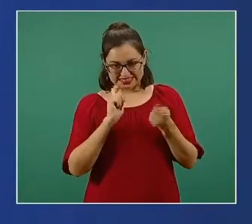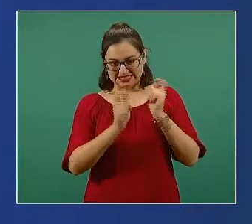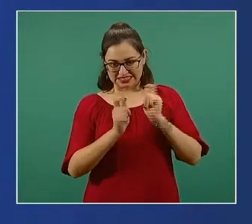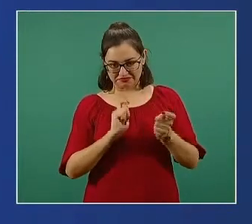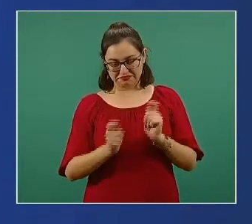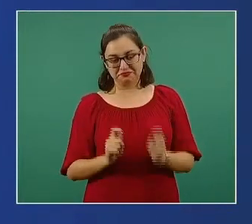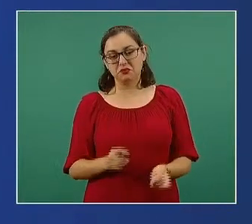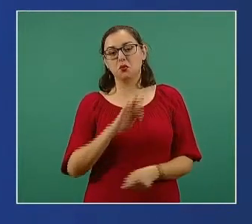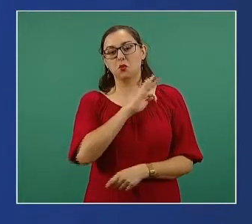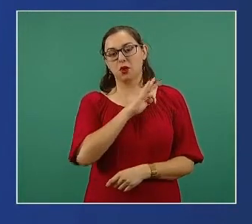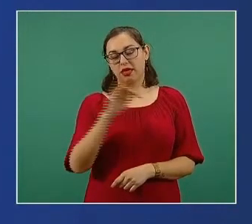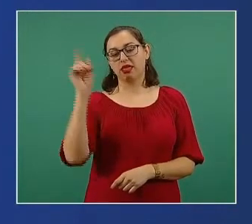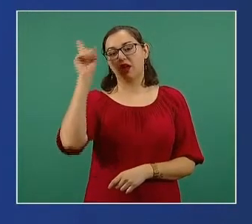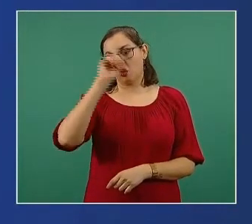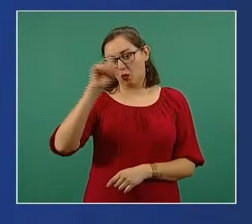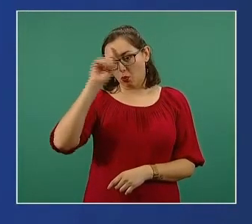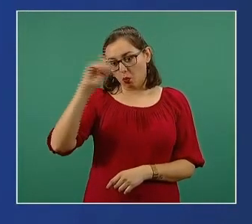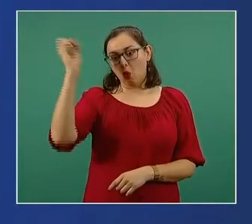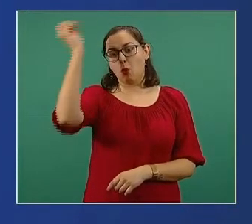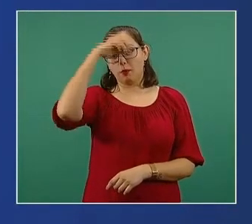al correo electrónico